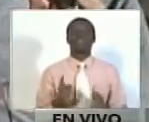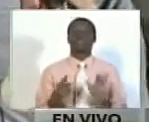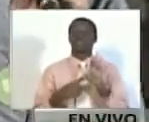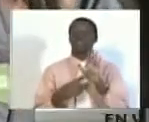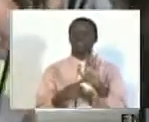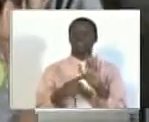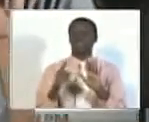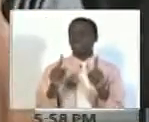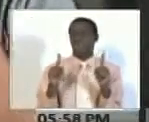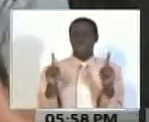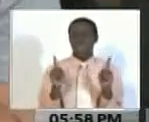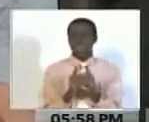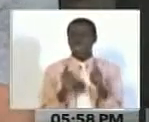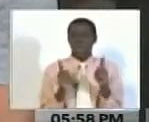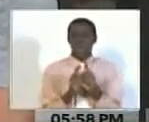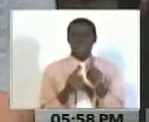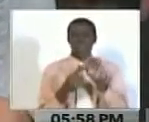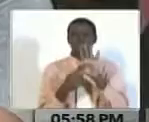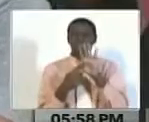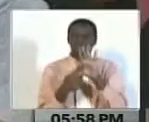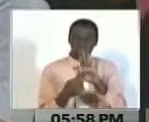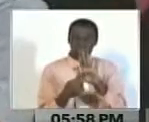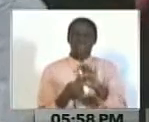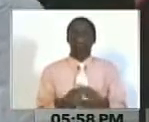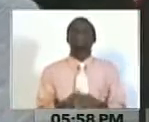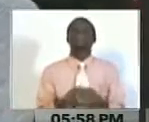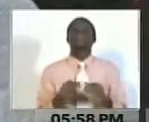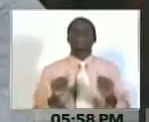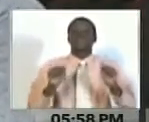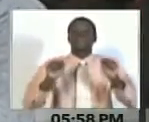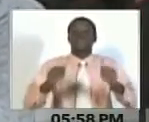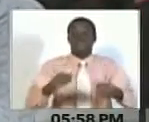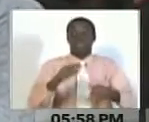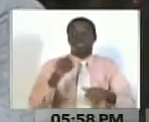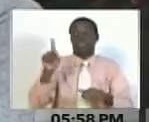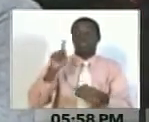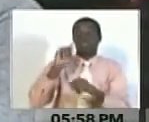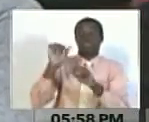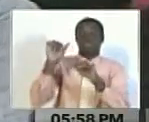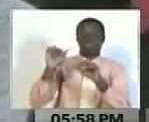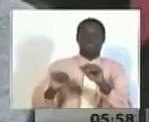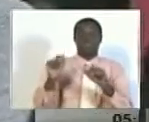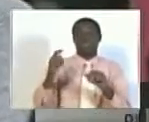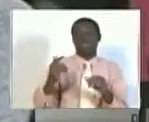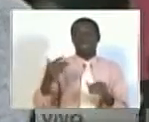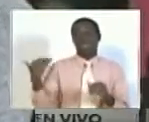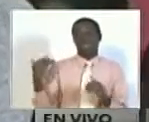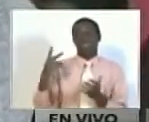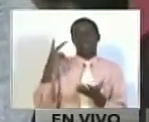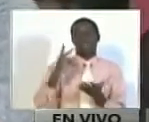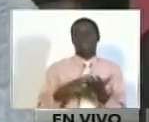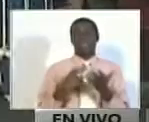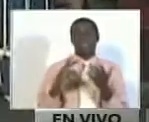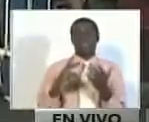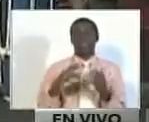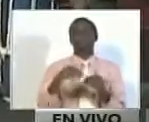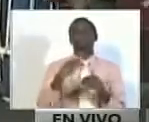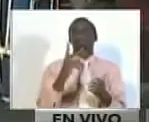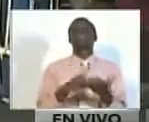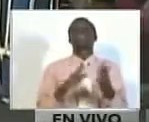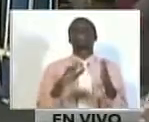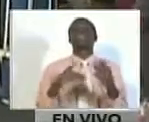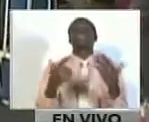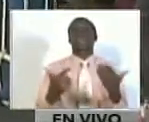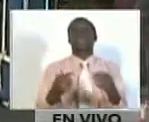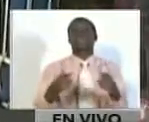cortico, Este, el tema promocional del disco de Tu Rambla 2017. Ya me dejaste el disco por ahí, ¿no? El disco se lo dejé,